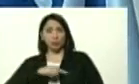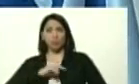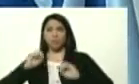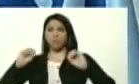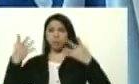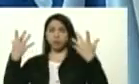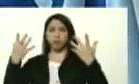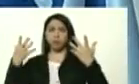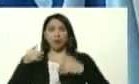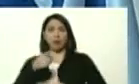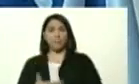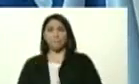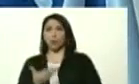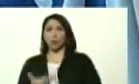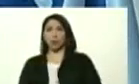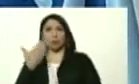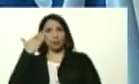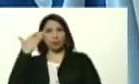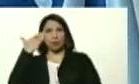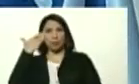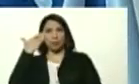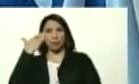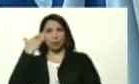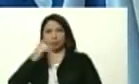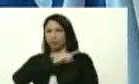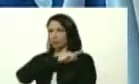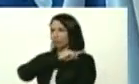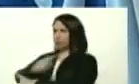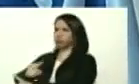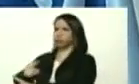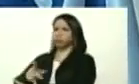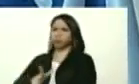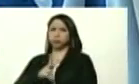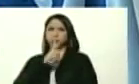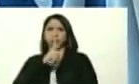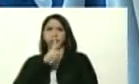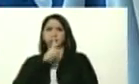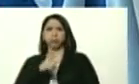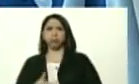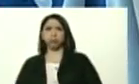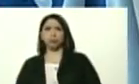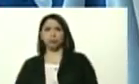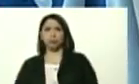logrado, y esto es muy importante, sentencia condenatoria